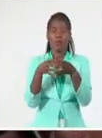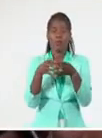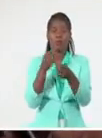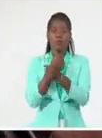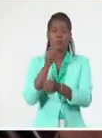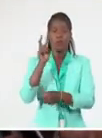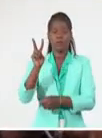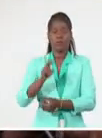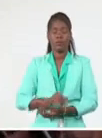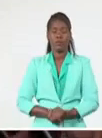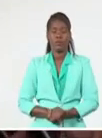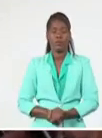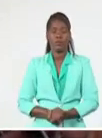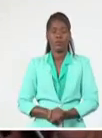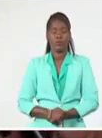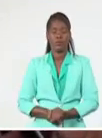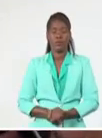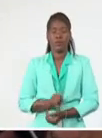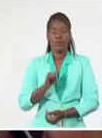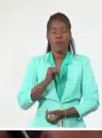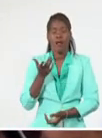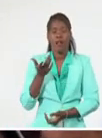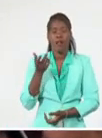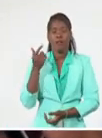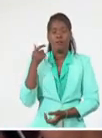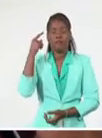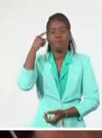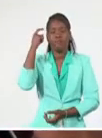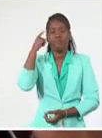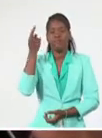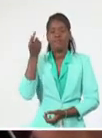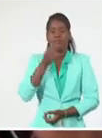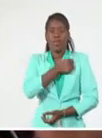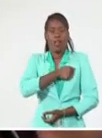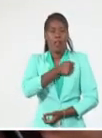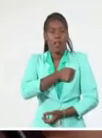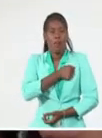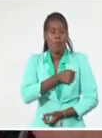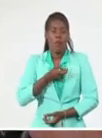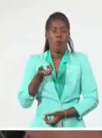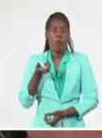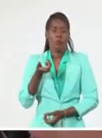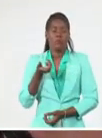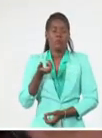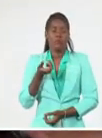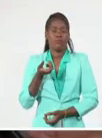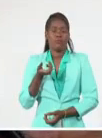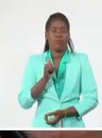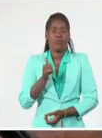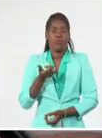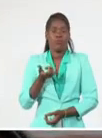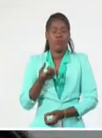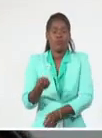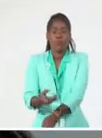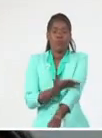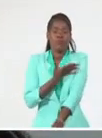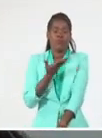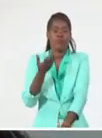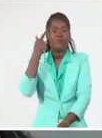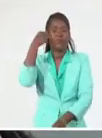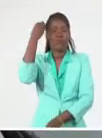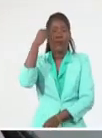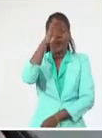ilusión es el amor por saber por confiar en la medicina cubana en